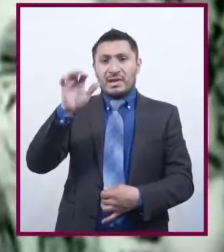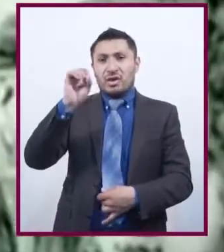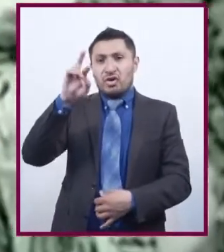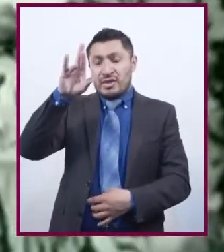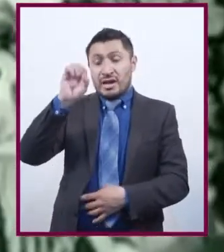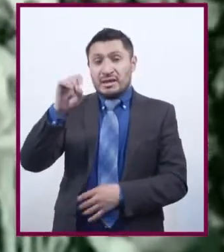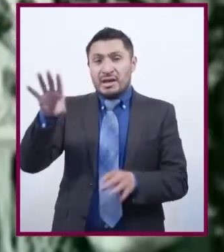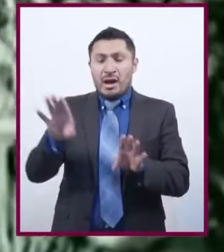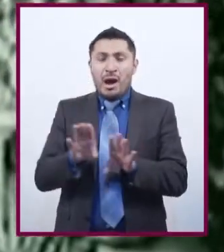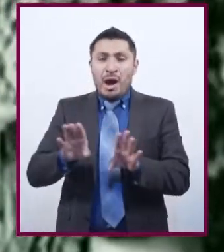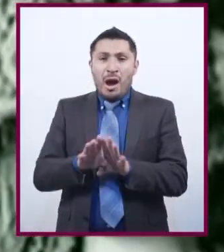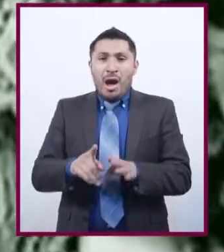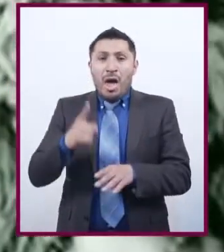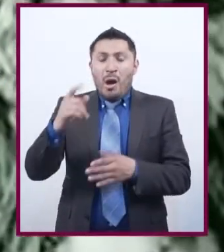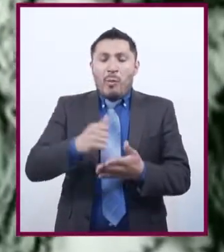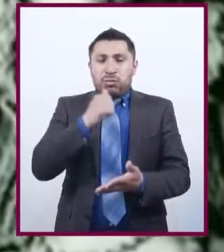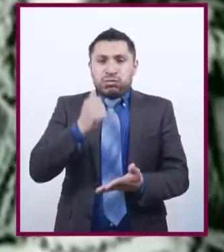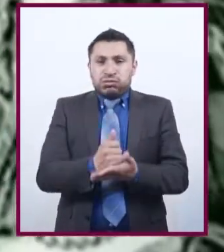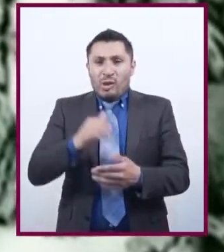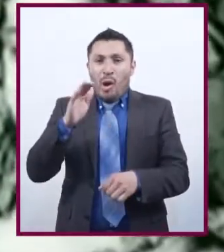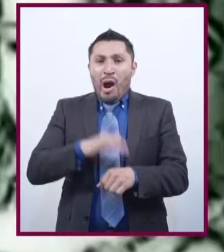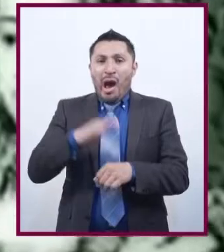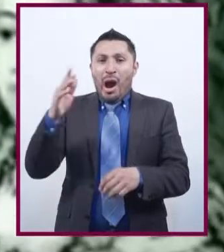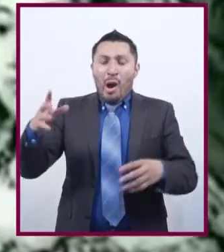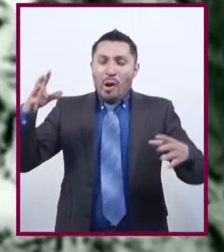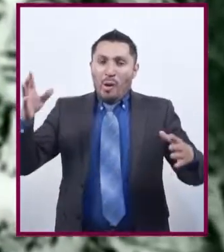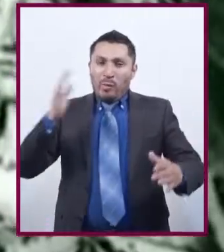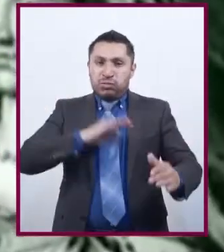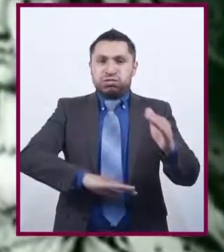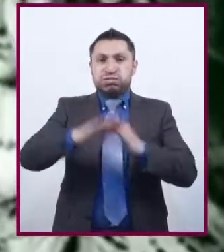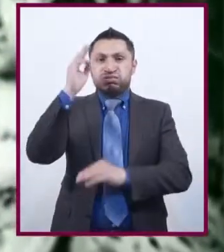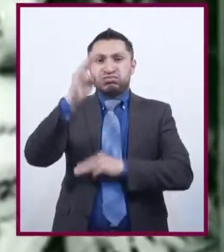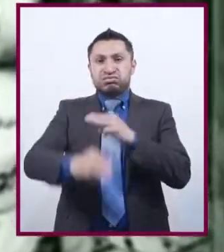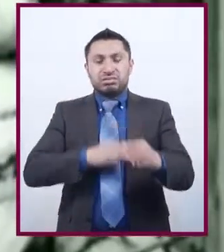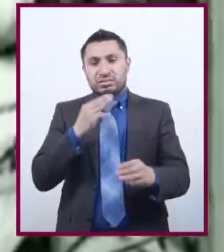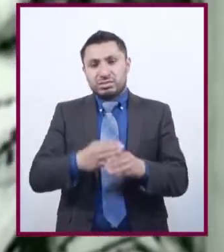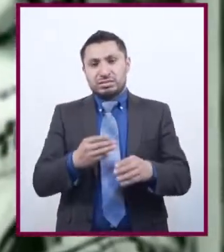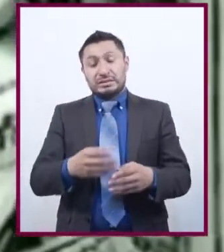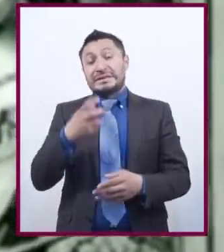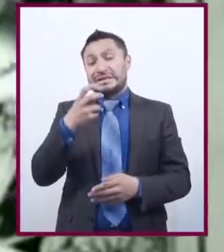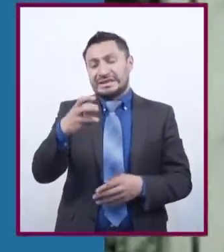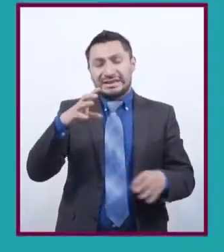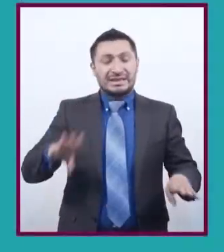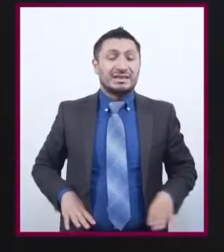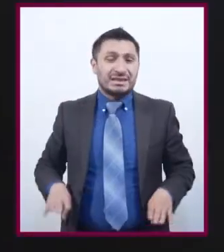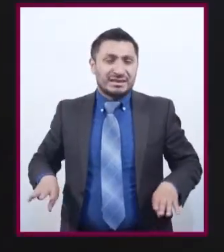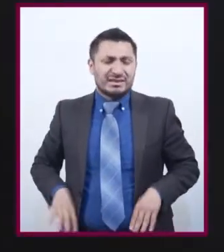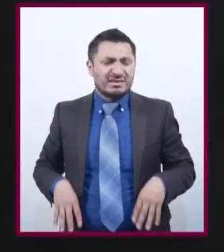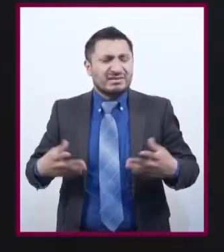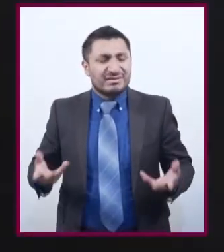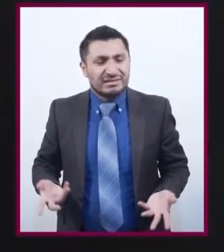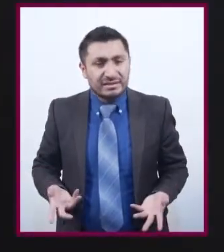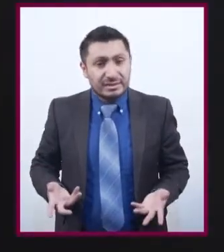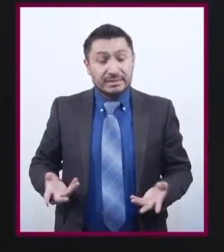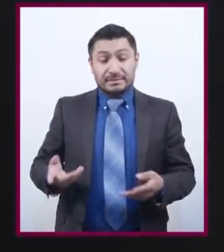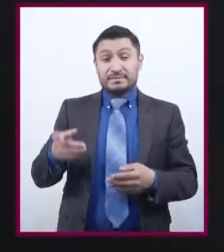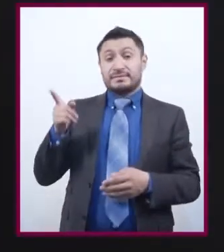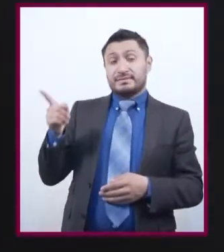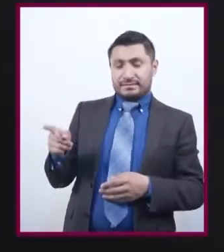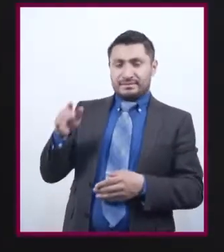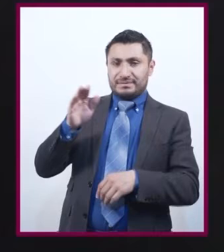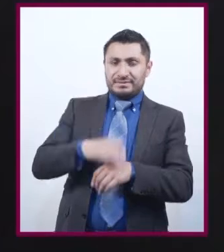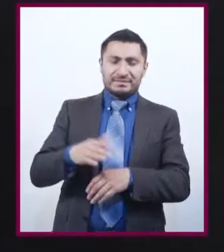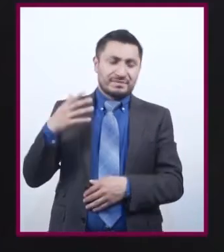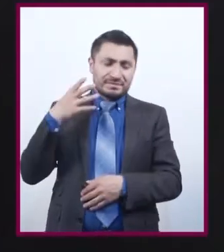esta época Londres fue clasificada como una de las ciudades más prósperas a nivel mundial se caracterizaba principalmente